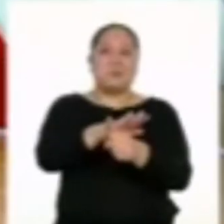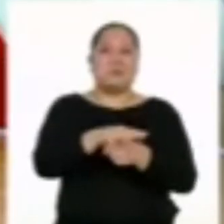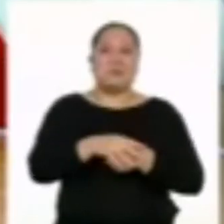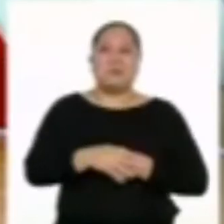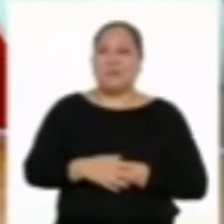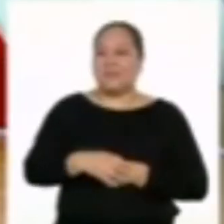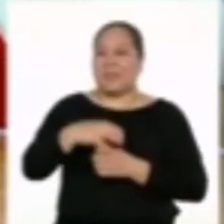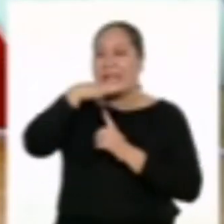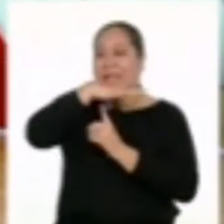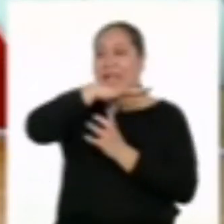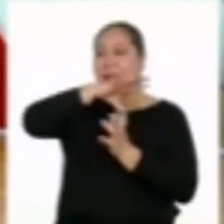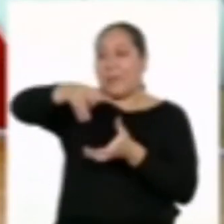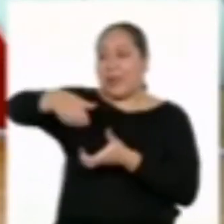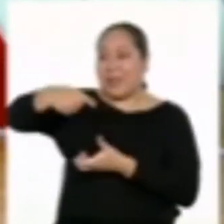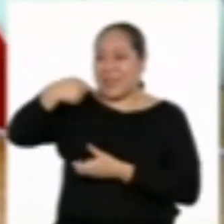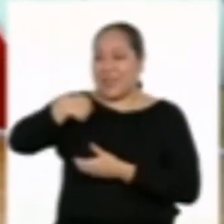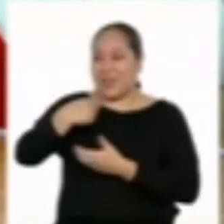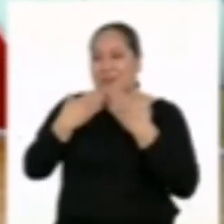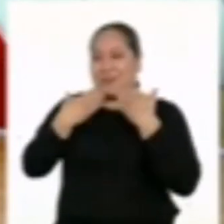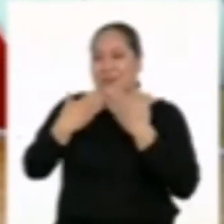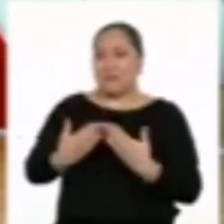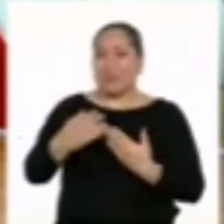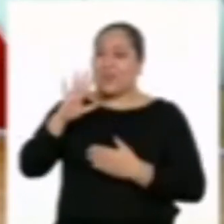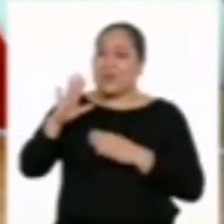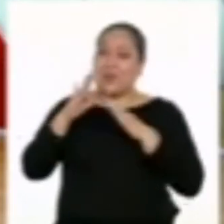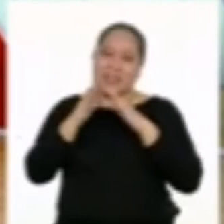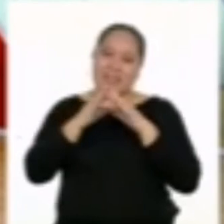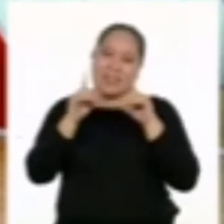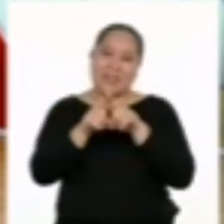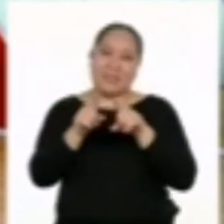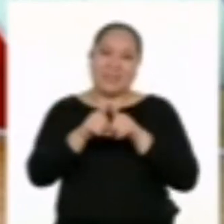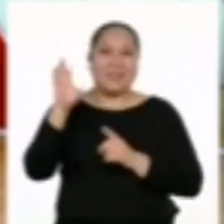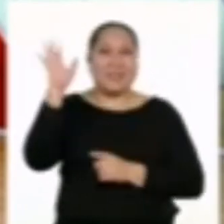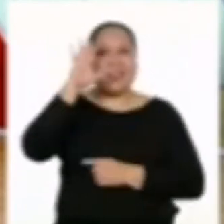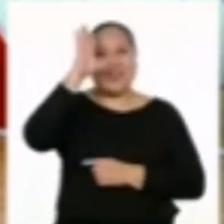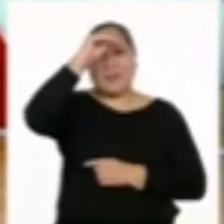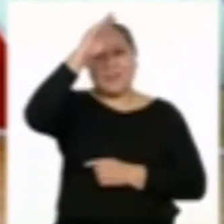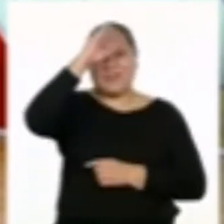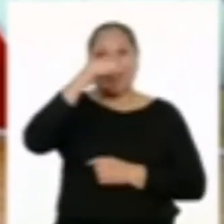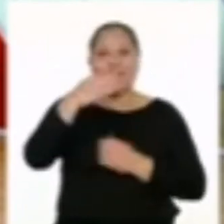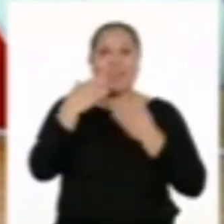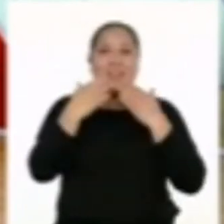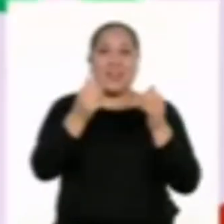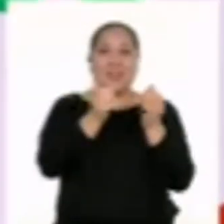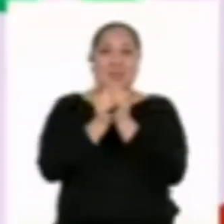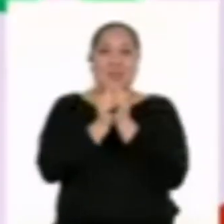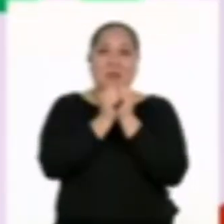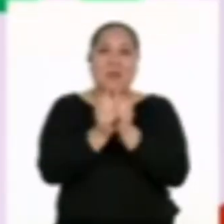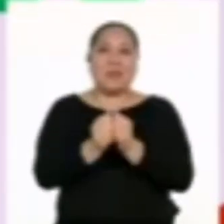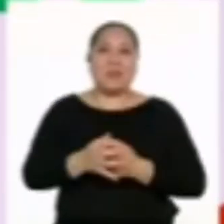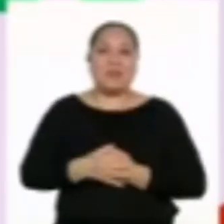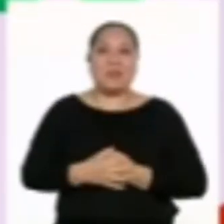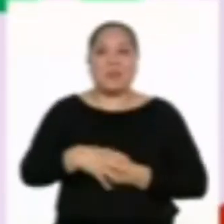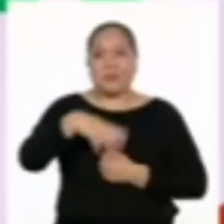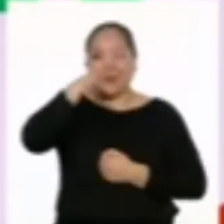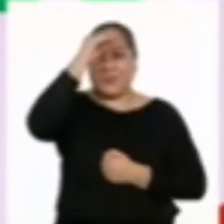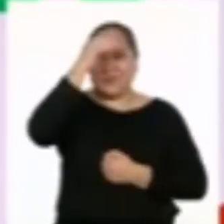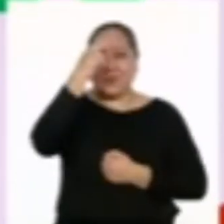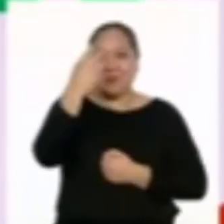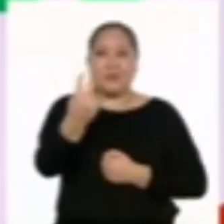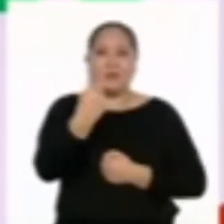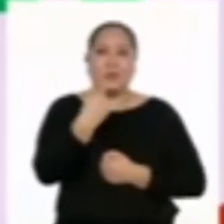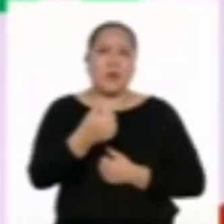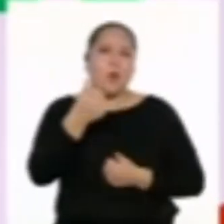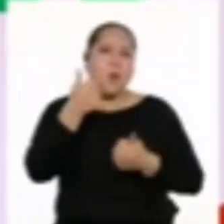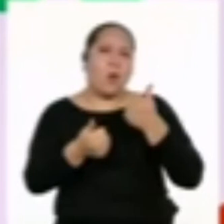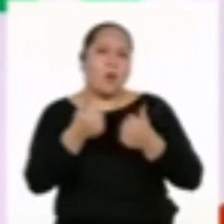Yanira! El planeta y yo te lo agradecemos. Y en tu casa también. Chao chicos, gracias por acompañarme hoy. Chicas y chicos que nos ven,